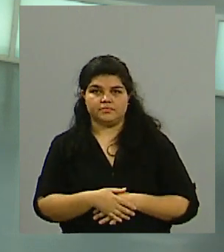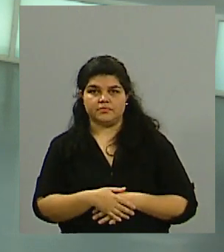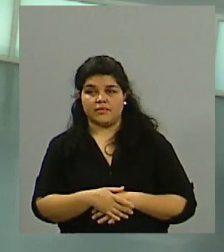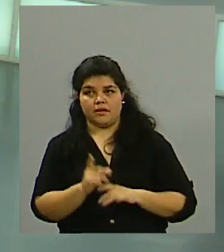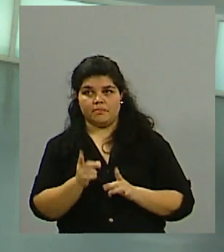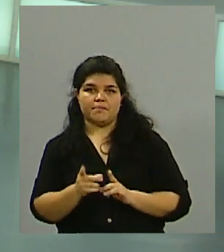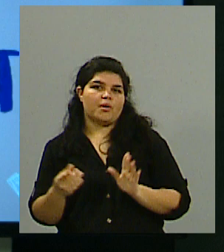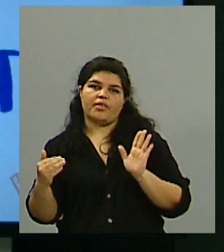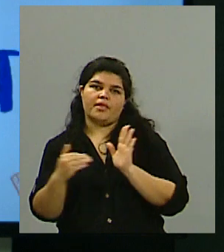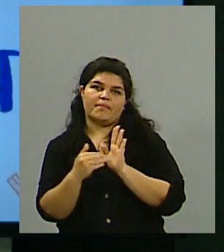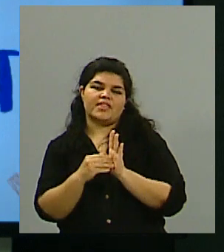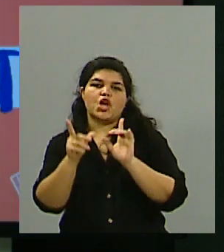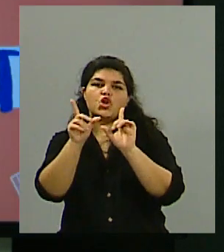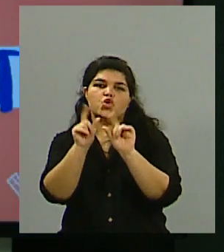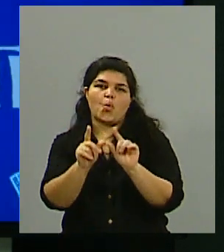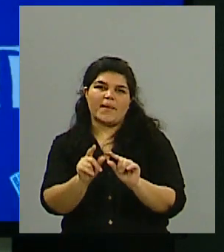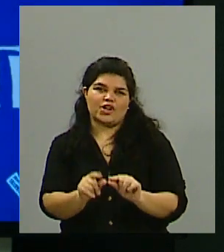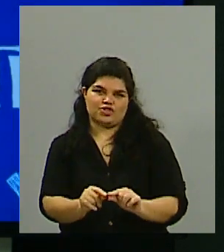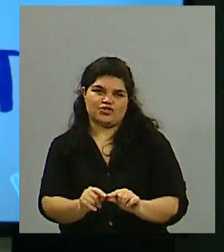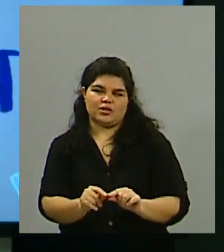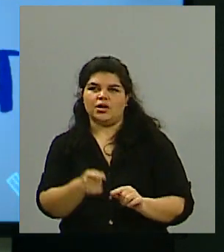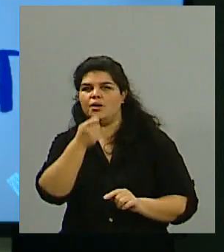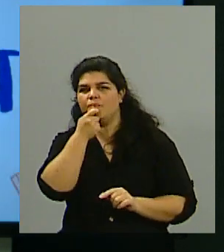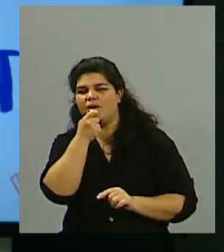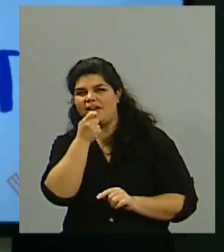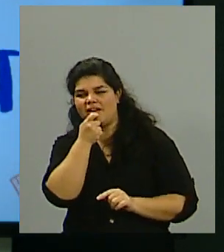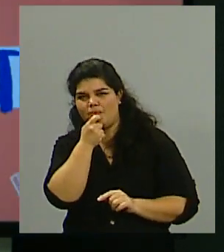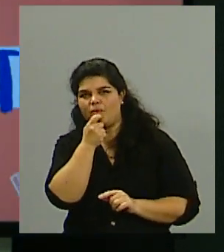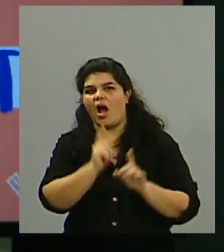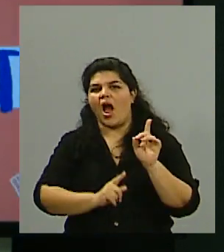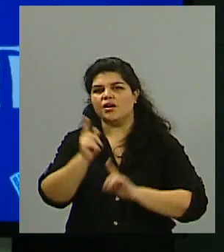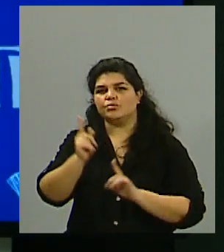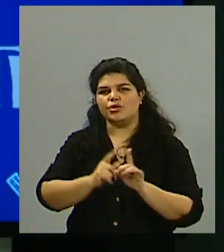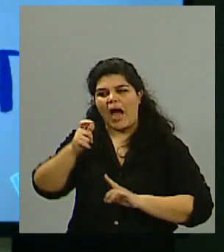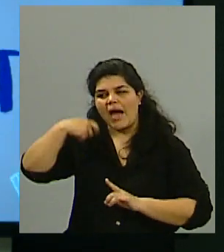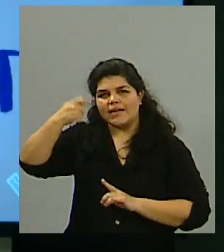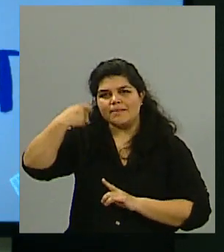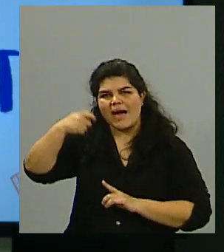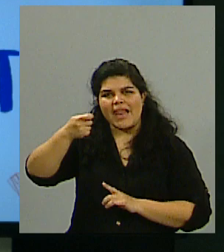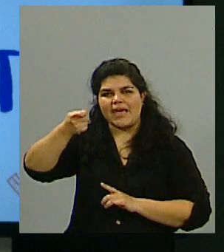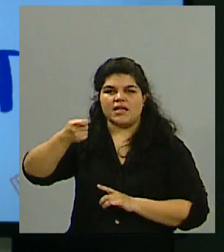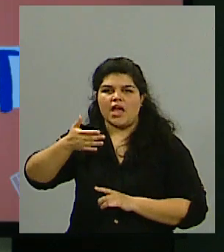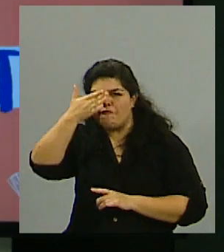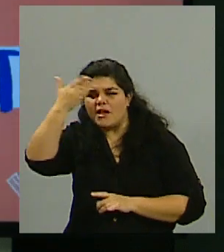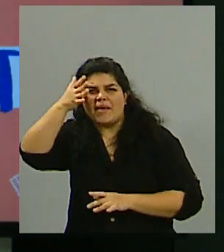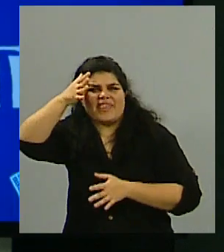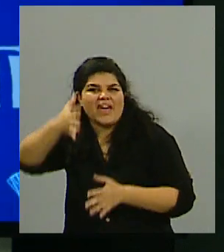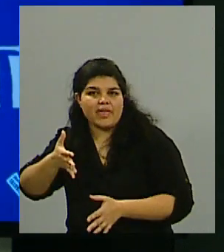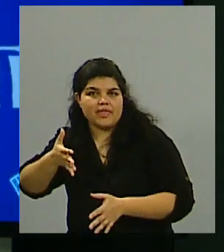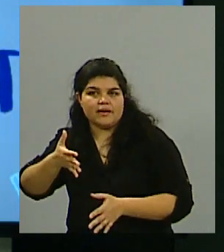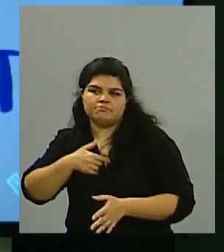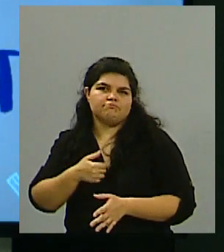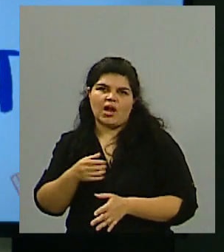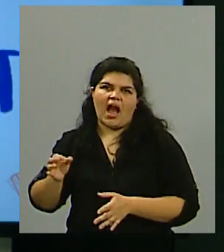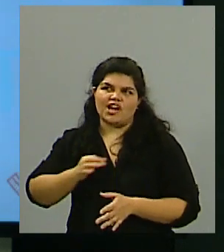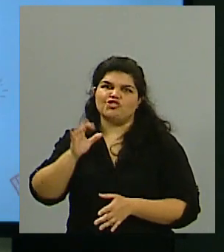la patología. Tenemos pacientes que vienen con nosotros hace 5 años, 6 años, porque son patologías crónicas o porque quieren mantenerlos en buen estado de